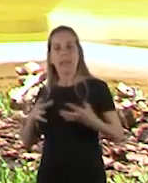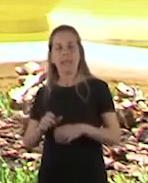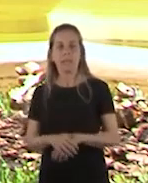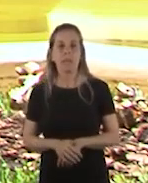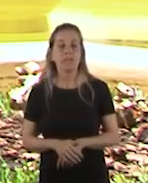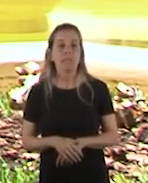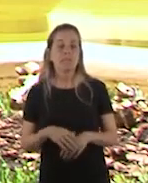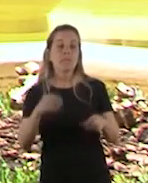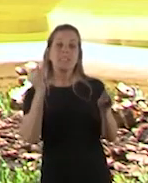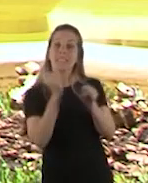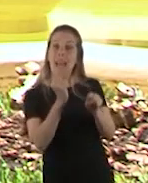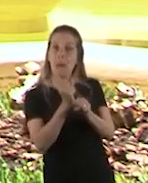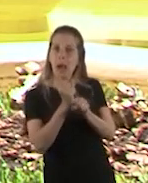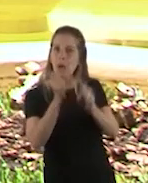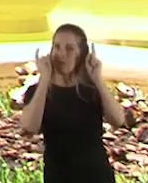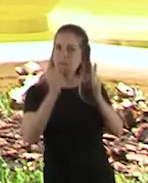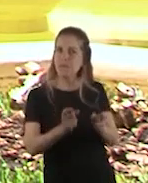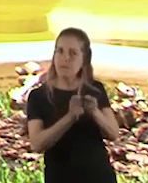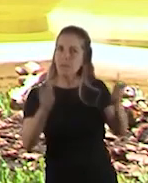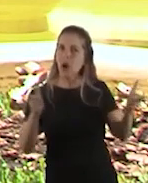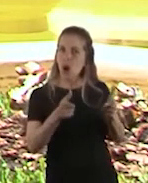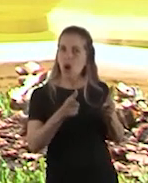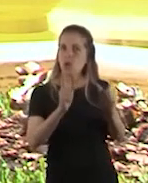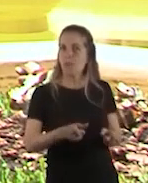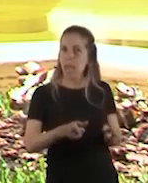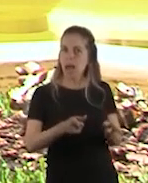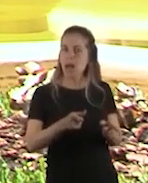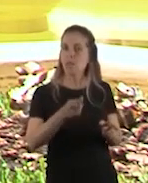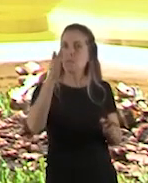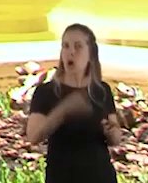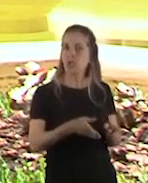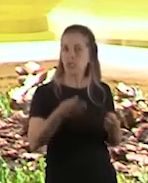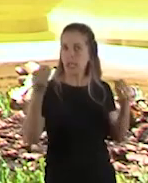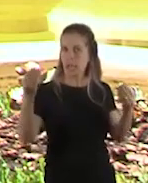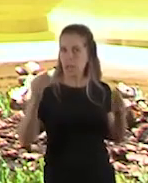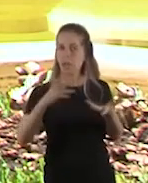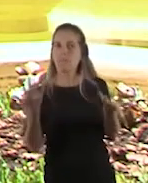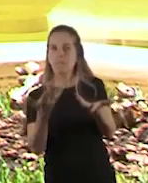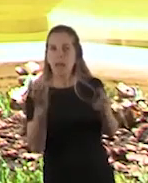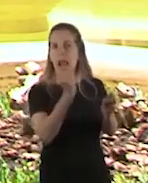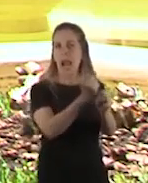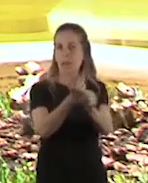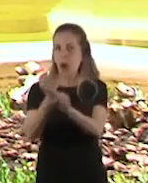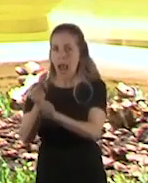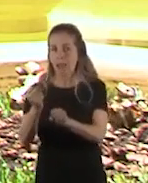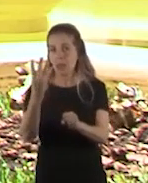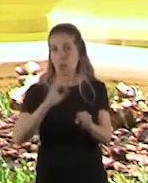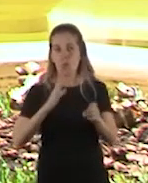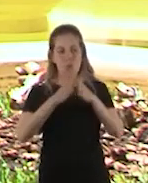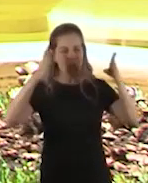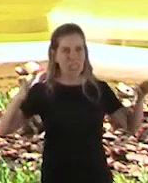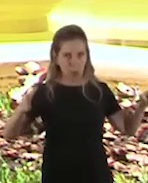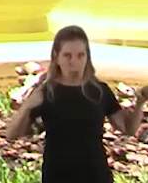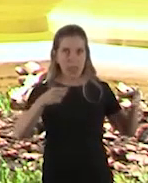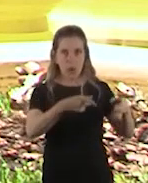de trabajo continuó mejorando los indicadores. La conflictividad laboral observada en nuestro mandato ha sido